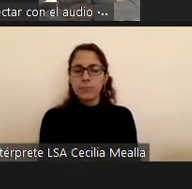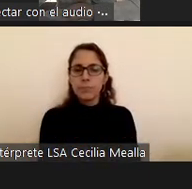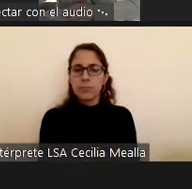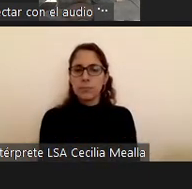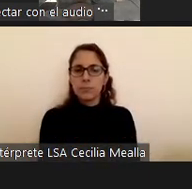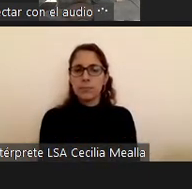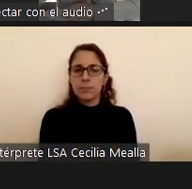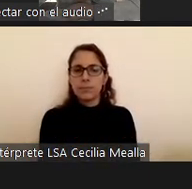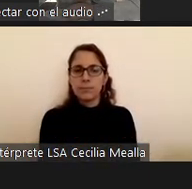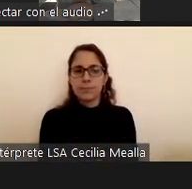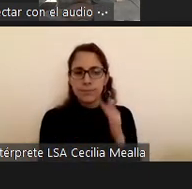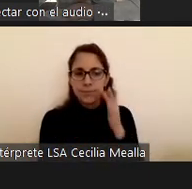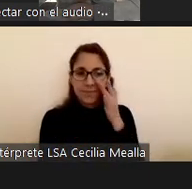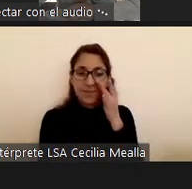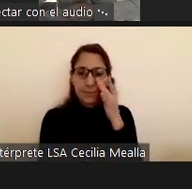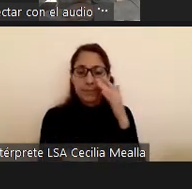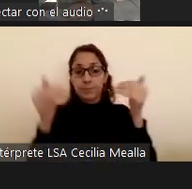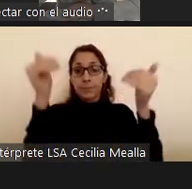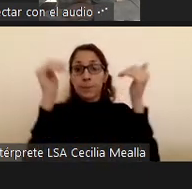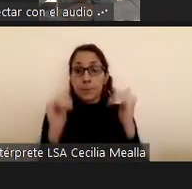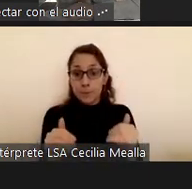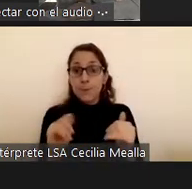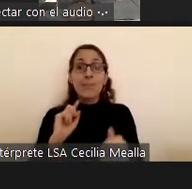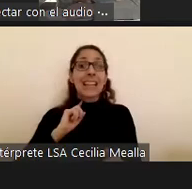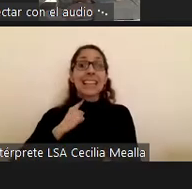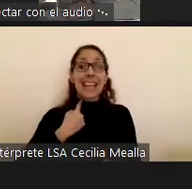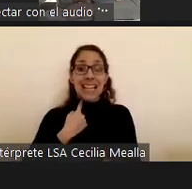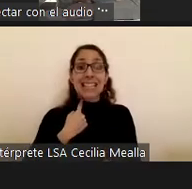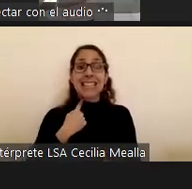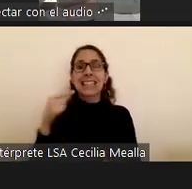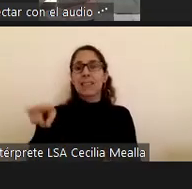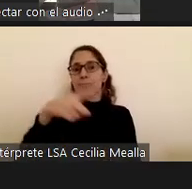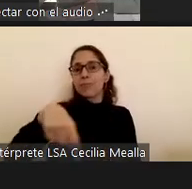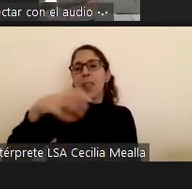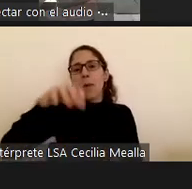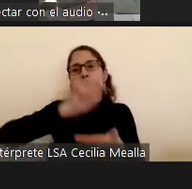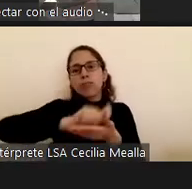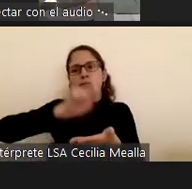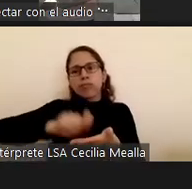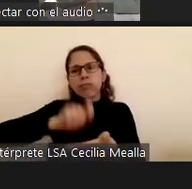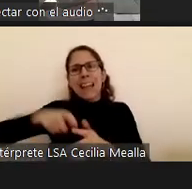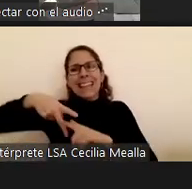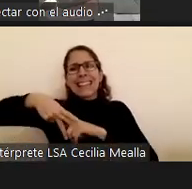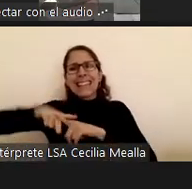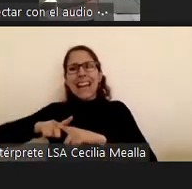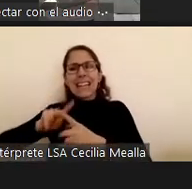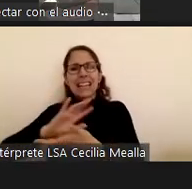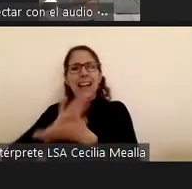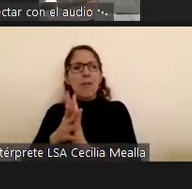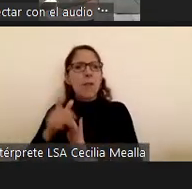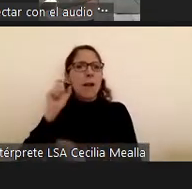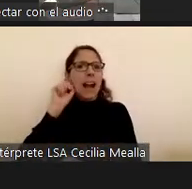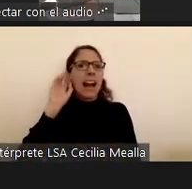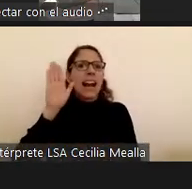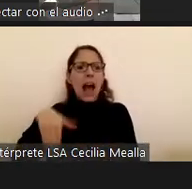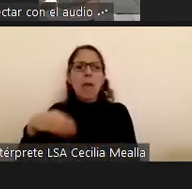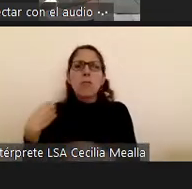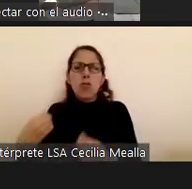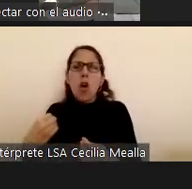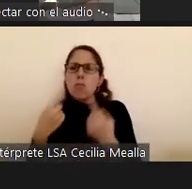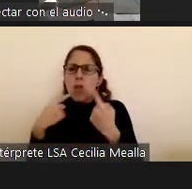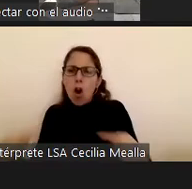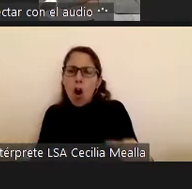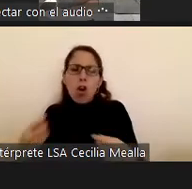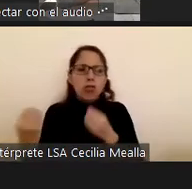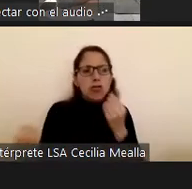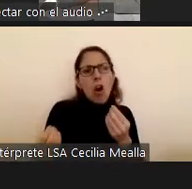Bien, entonces, después tienen en la 13 que describir la técnica de Gram a partir de la imagen 11, cómo se